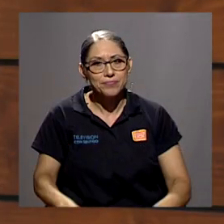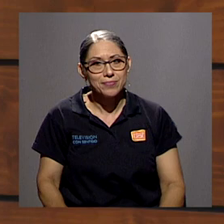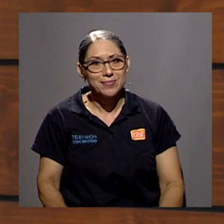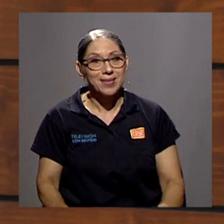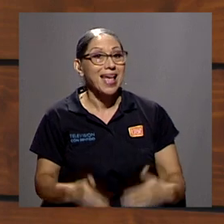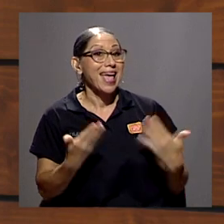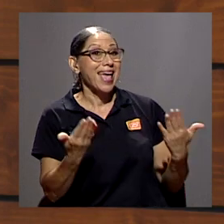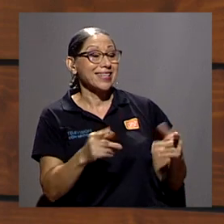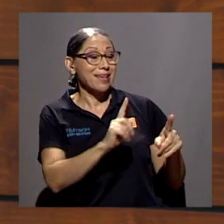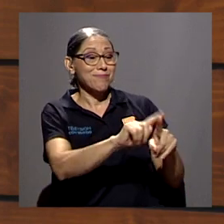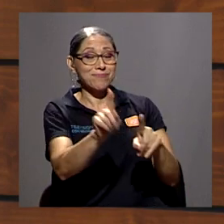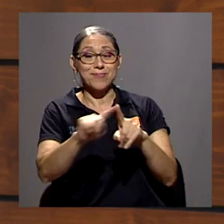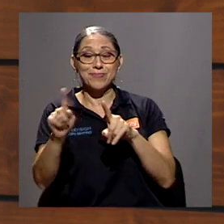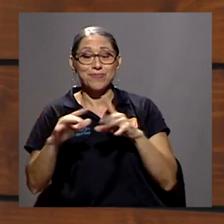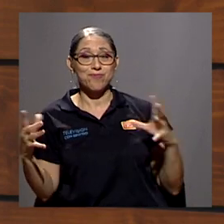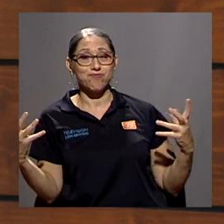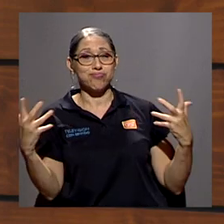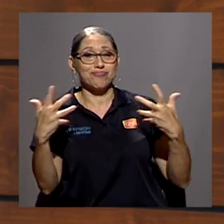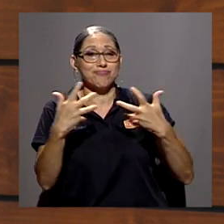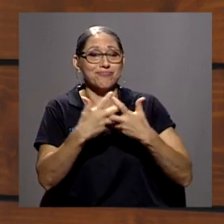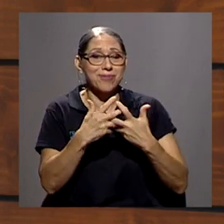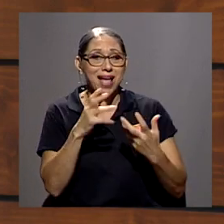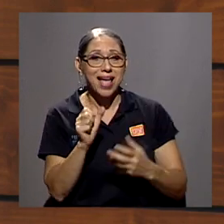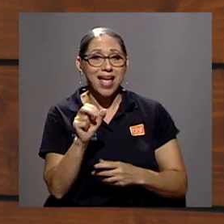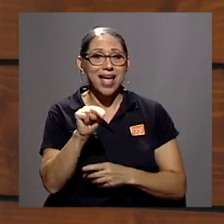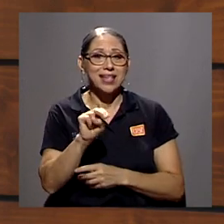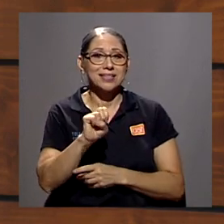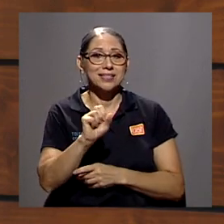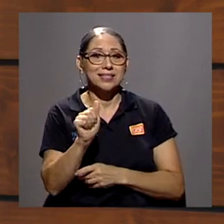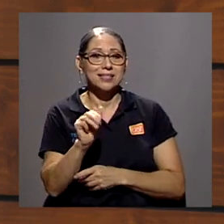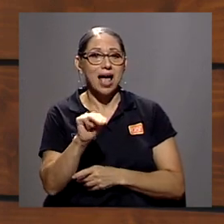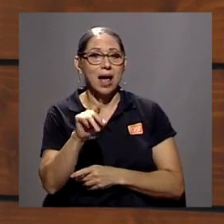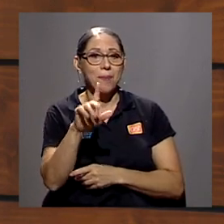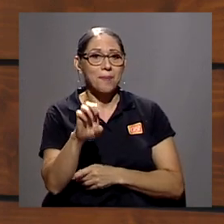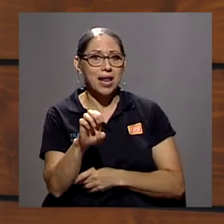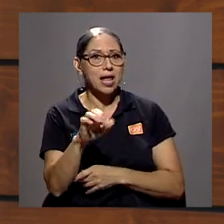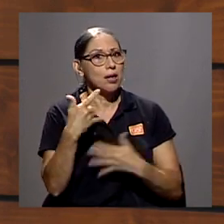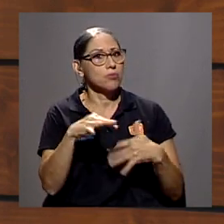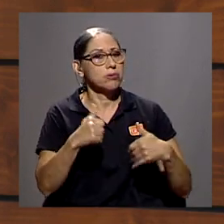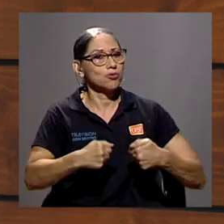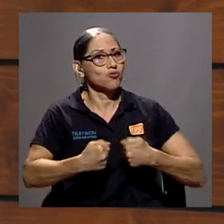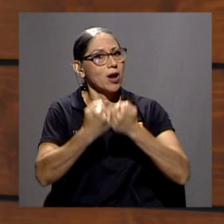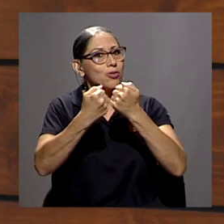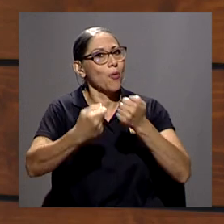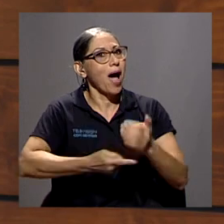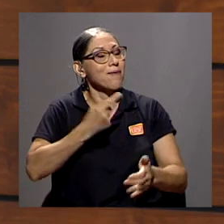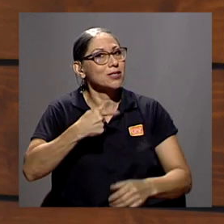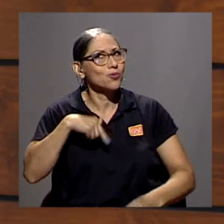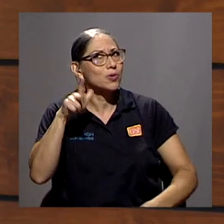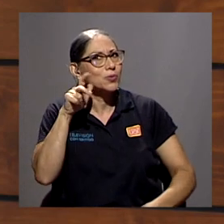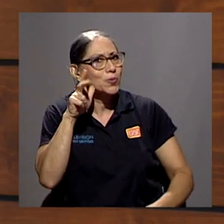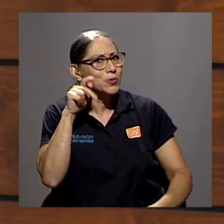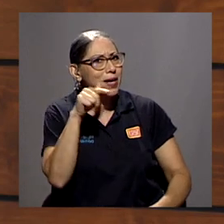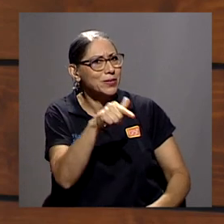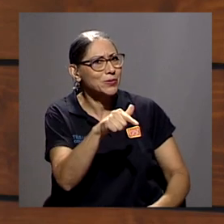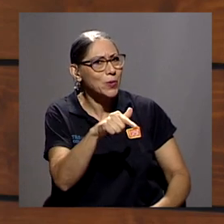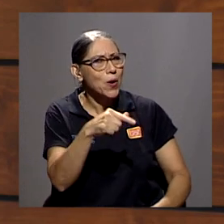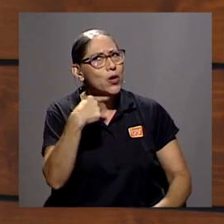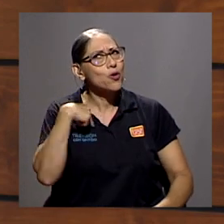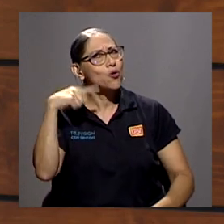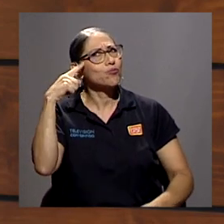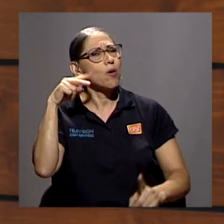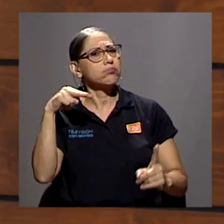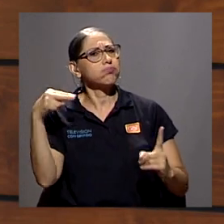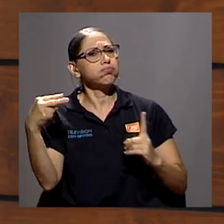ensamble es todo un reto y en ocasiones uno escucha esa música y le tiene una lectura del